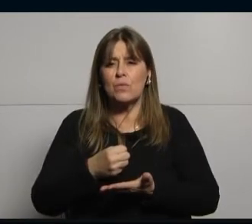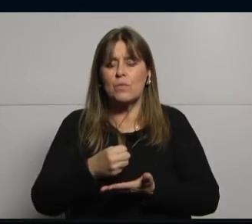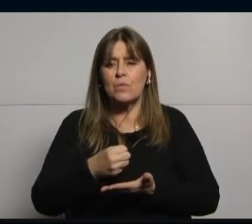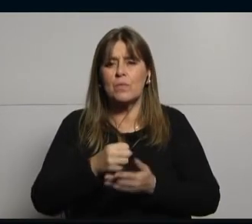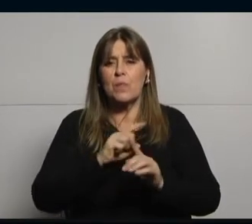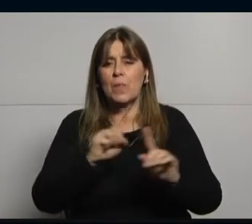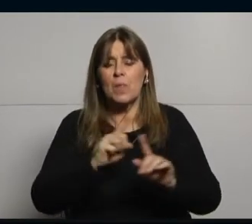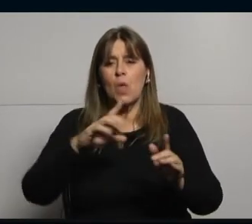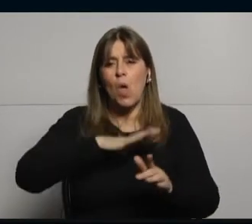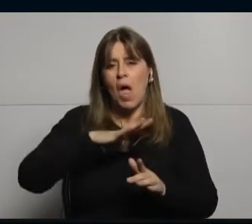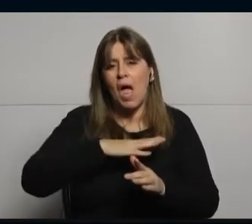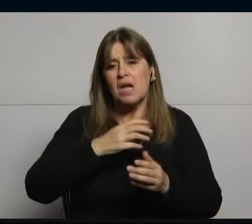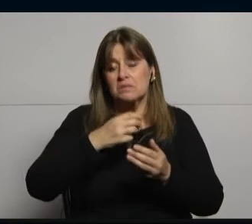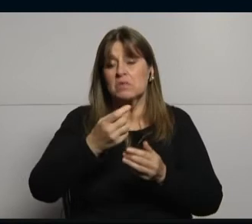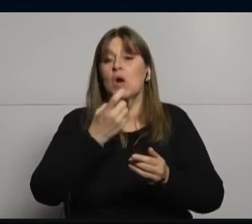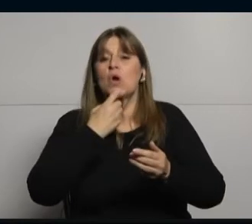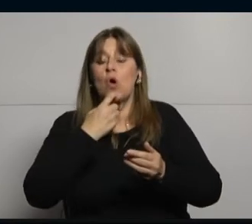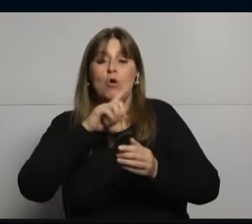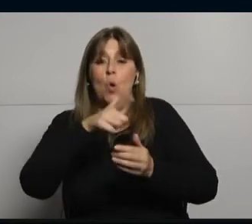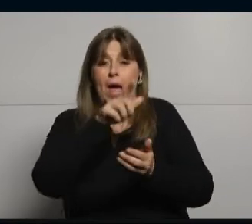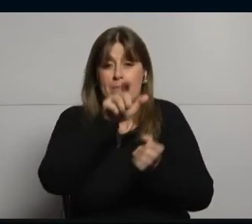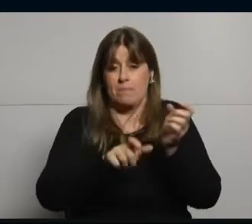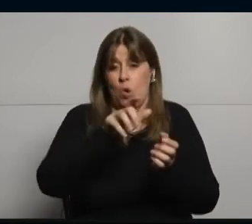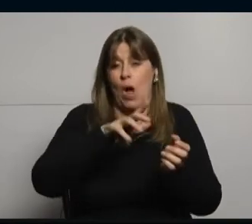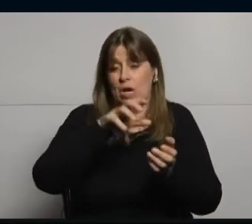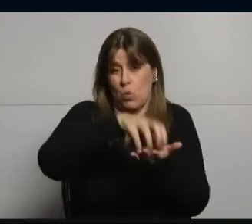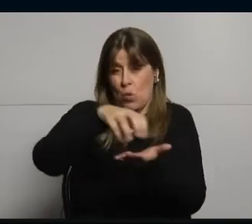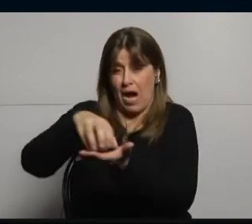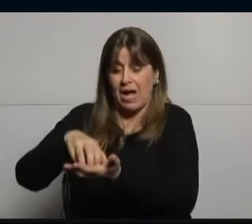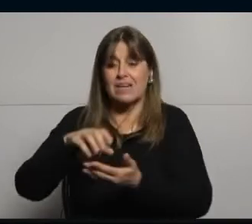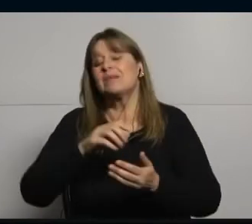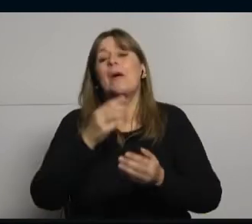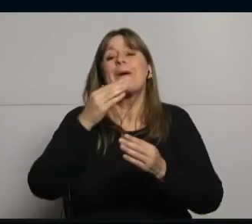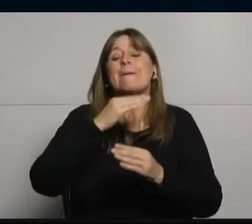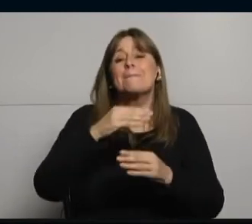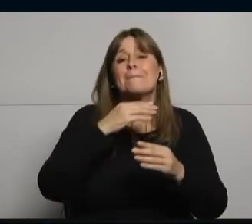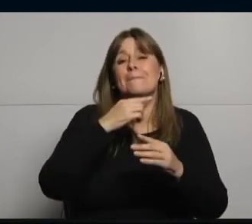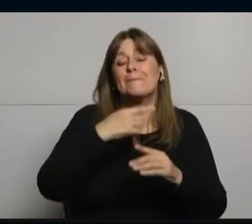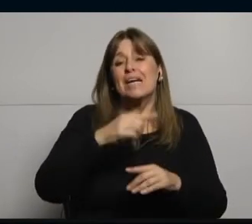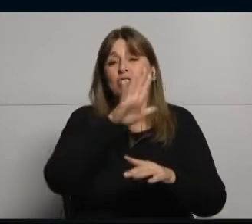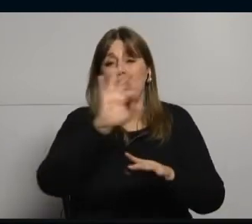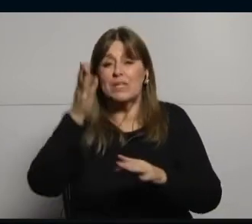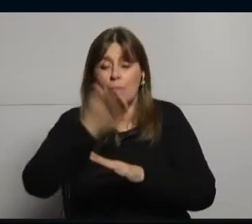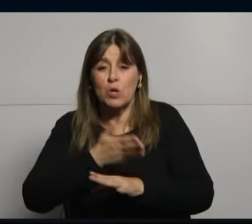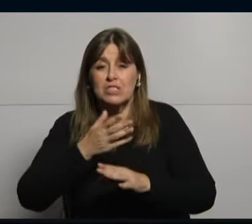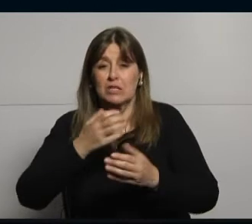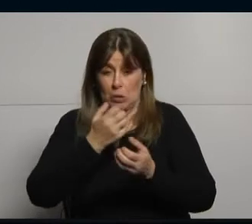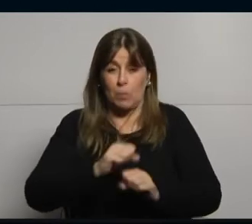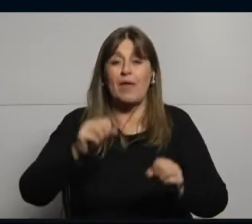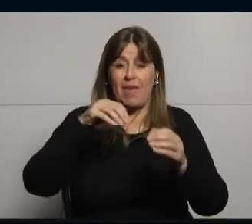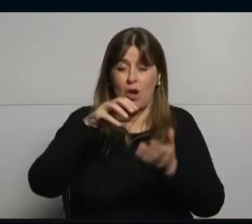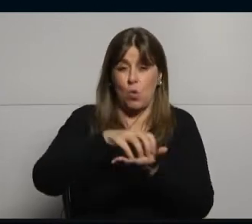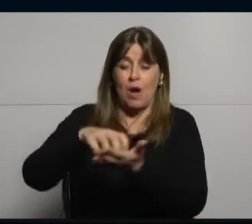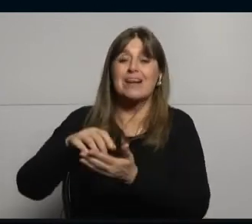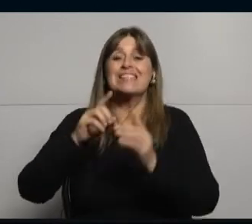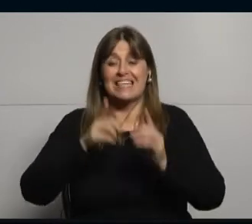no tienen disponibilidad, que son los rojos, los que tienen menos del 50% de la disponibilidad, que son los amarillos, y los que tienen disponibilidad, que